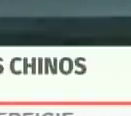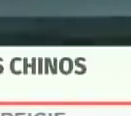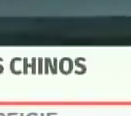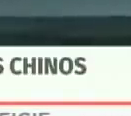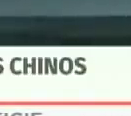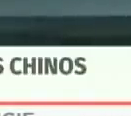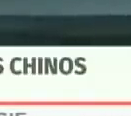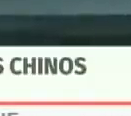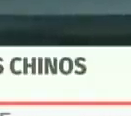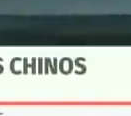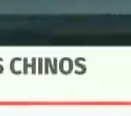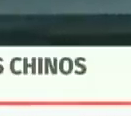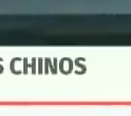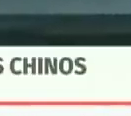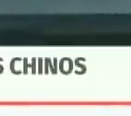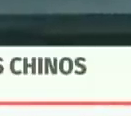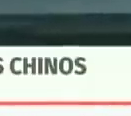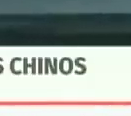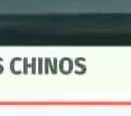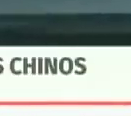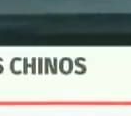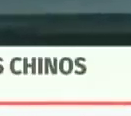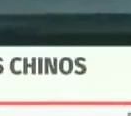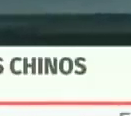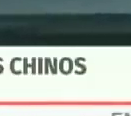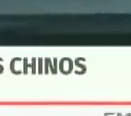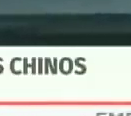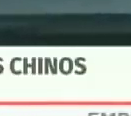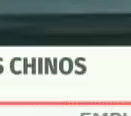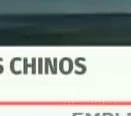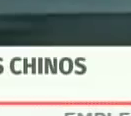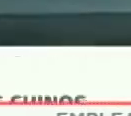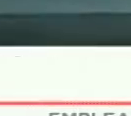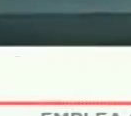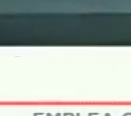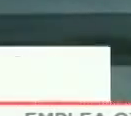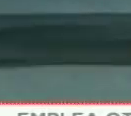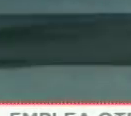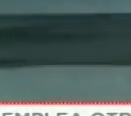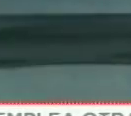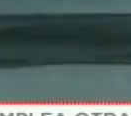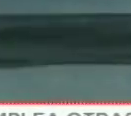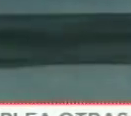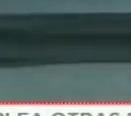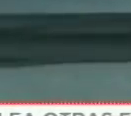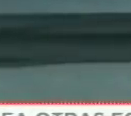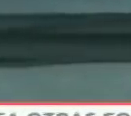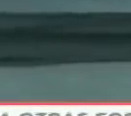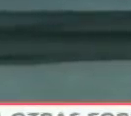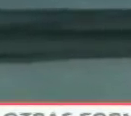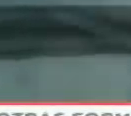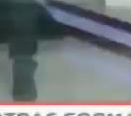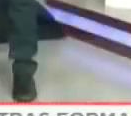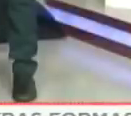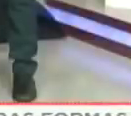como parte de esta alianza entre ambas naciones. Con estas imágenes despedimos el contacto. Adelante.